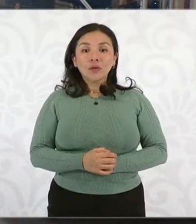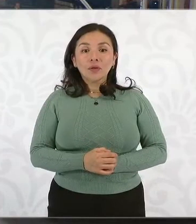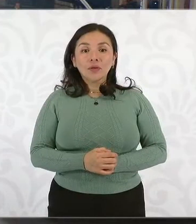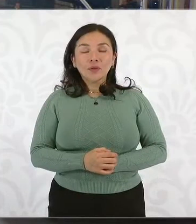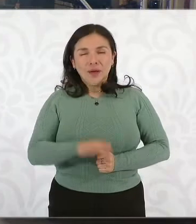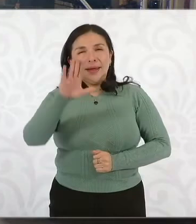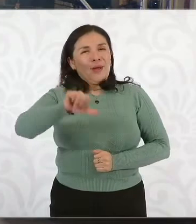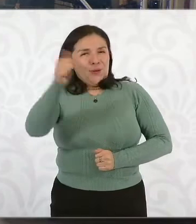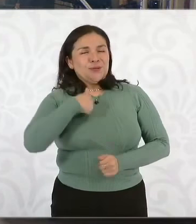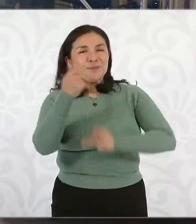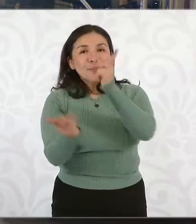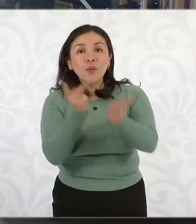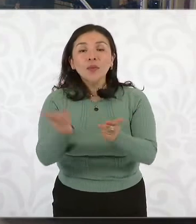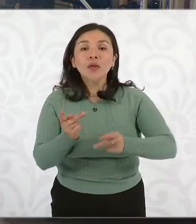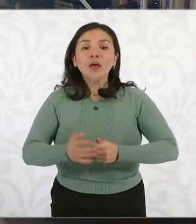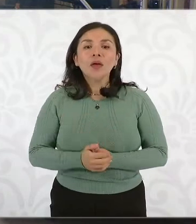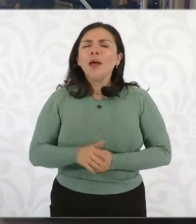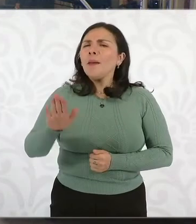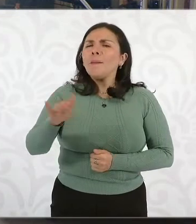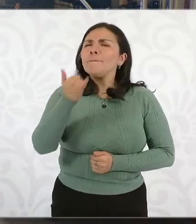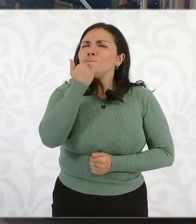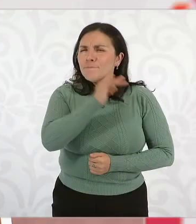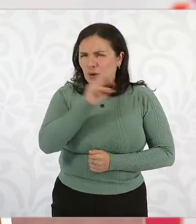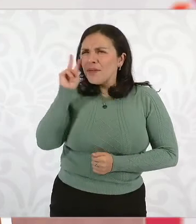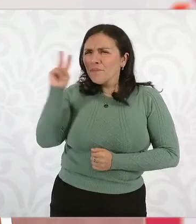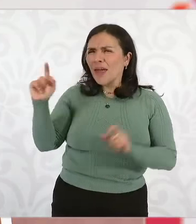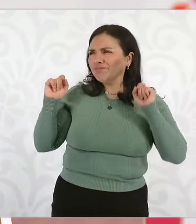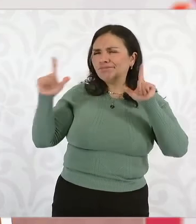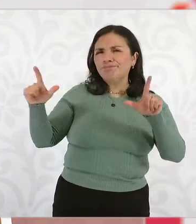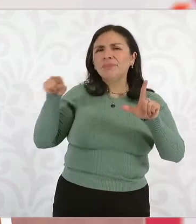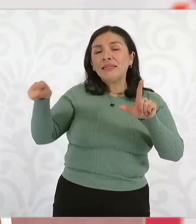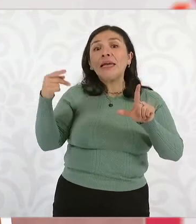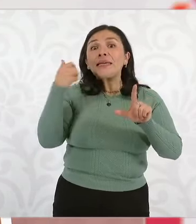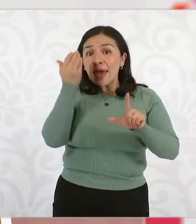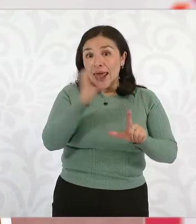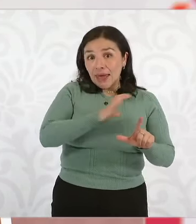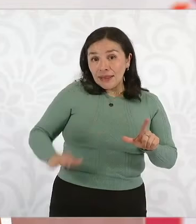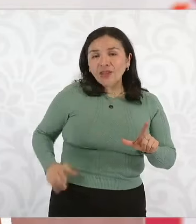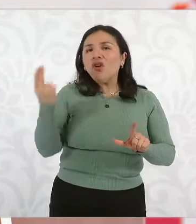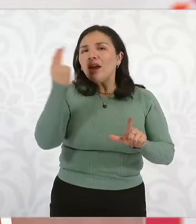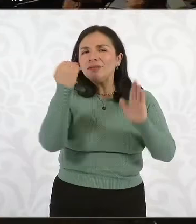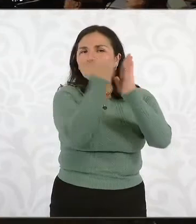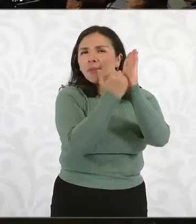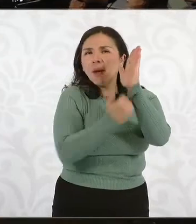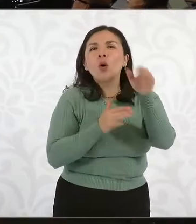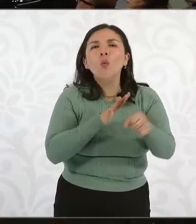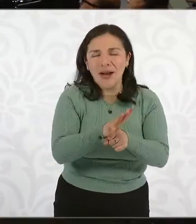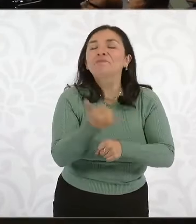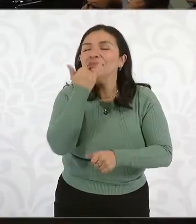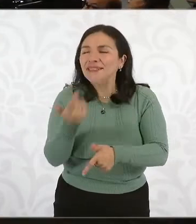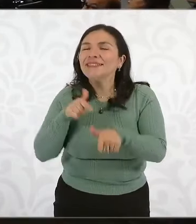Por otra parte, preguntarle… ¿Por qué no poner los requisitos para ser candidata o candidato?